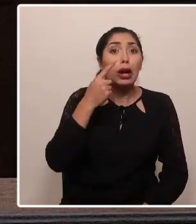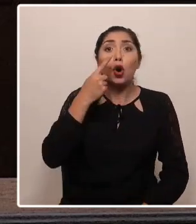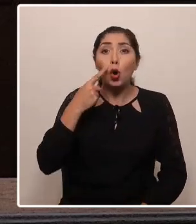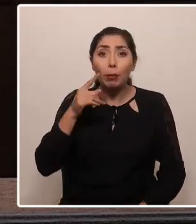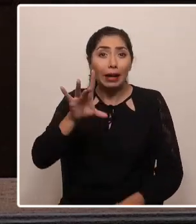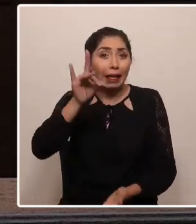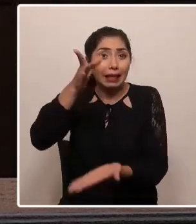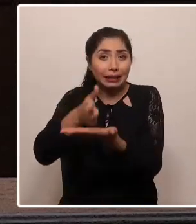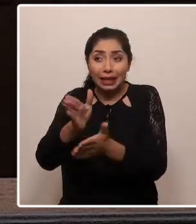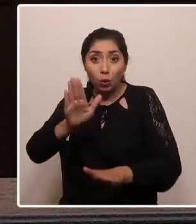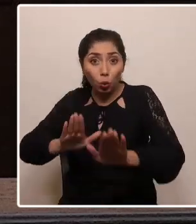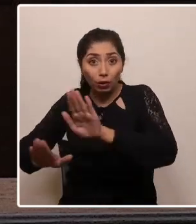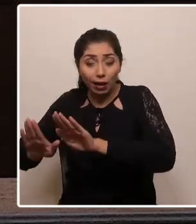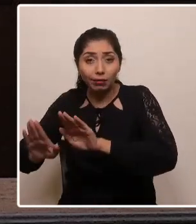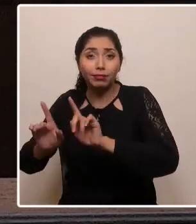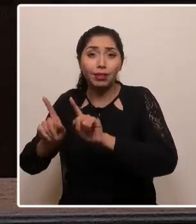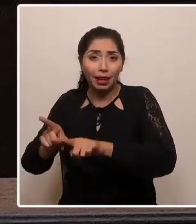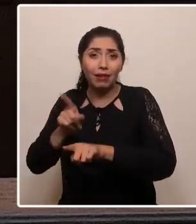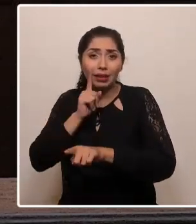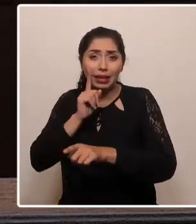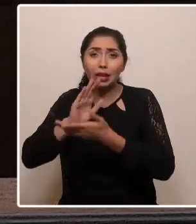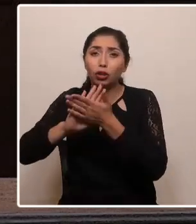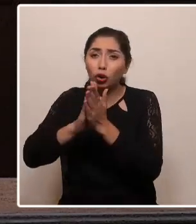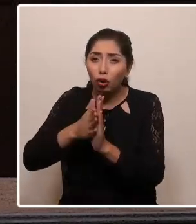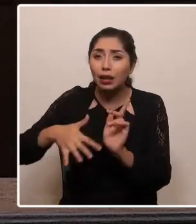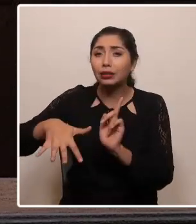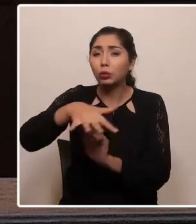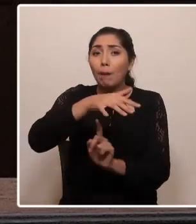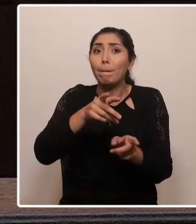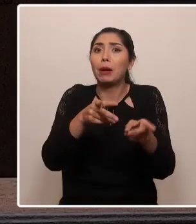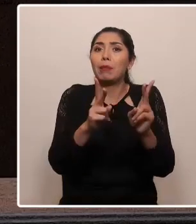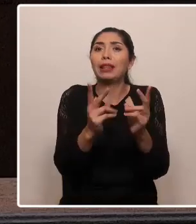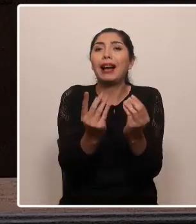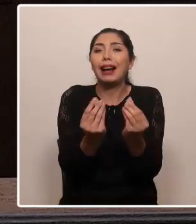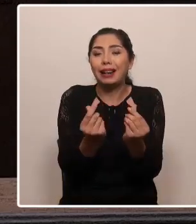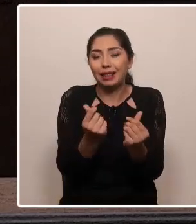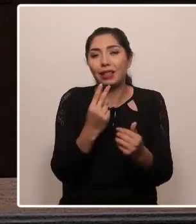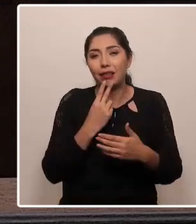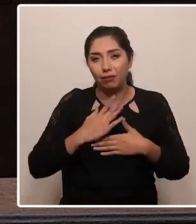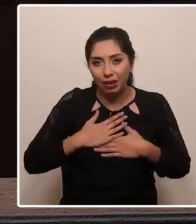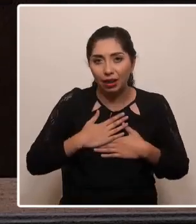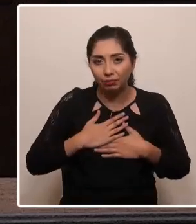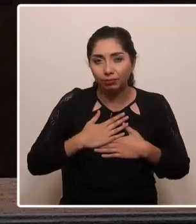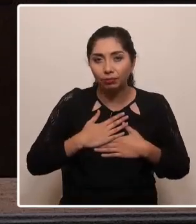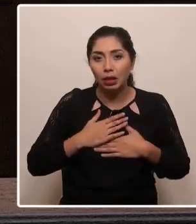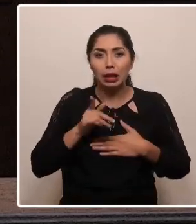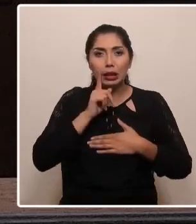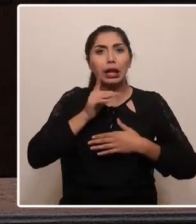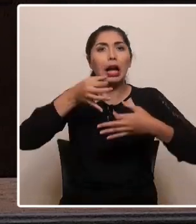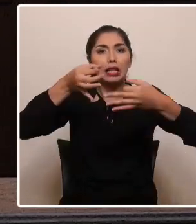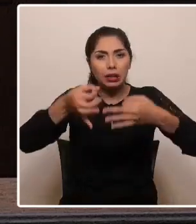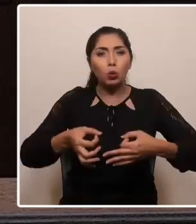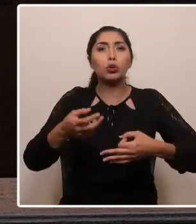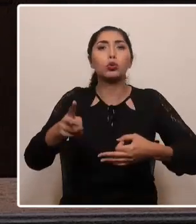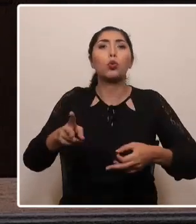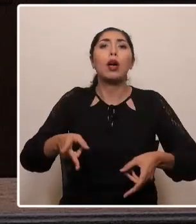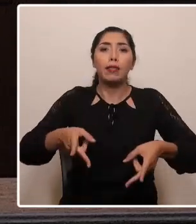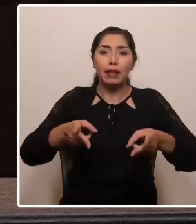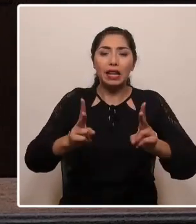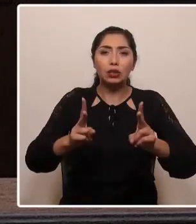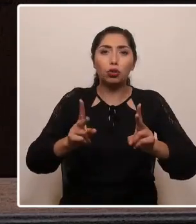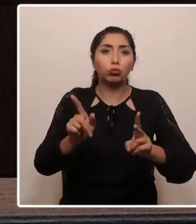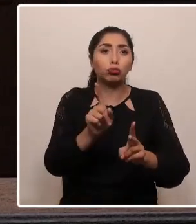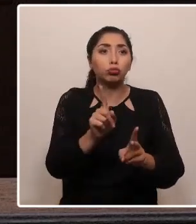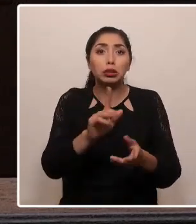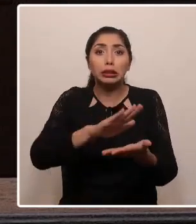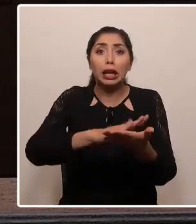cuidar cuenten con las condiciones que les permitan tener una buena calidad de vida, que tengan asegurados sus derechos y que no queden desprotegidos en